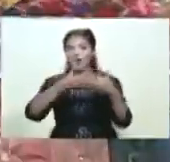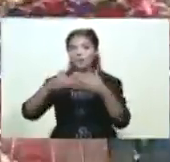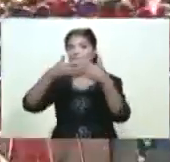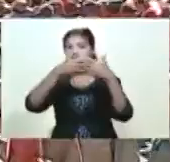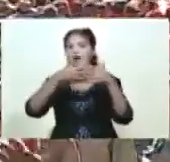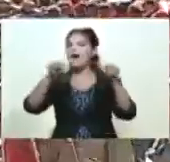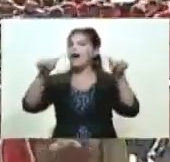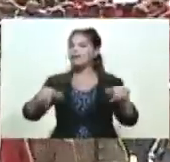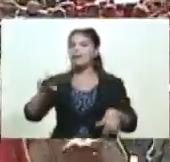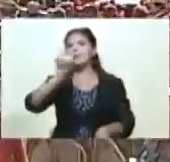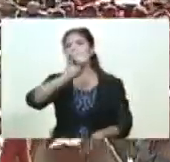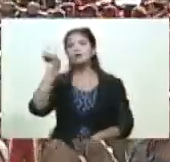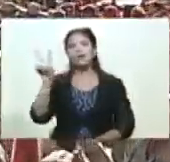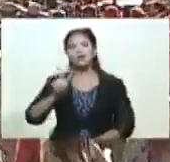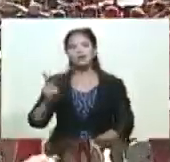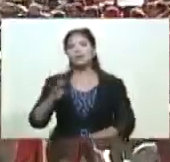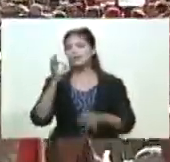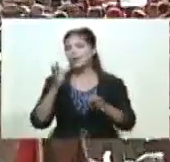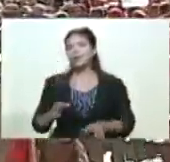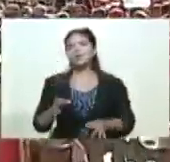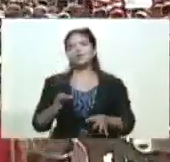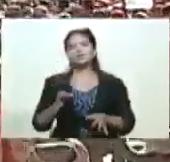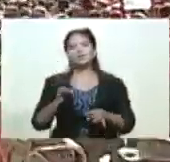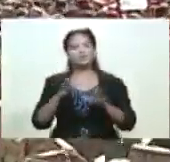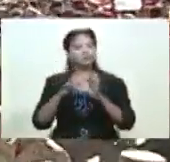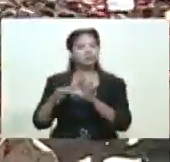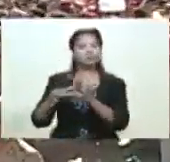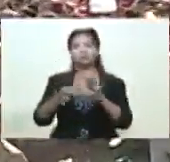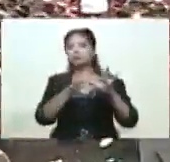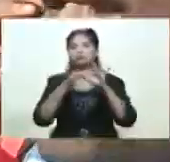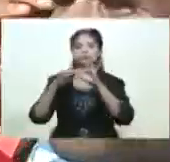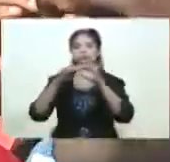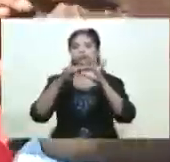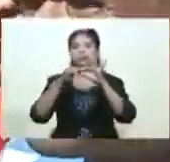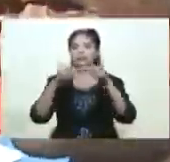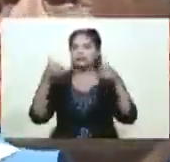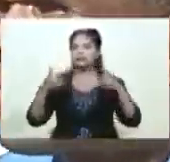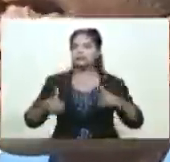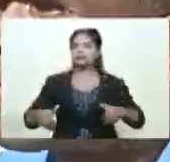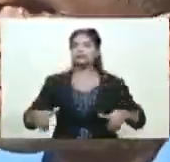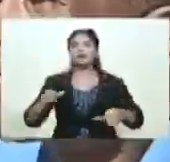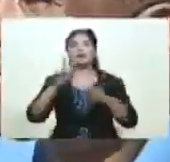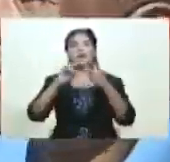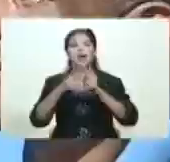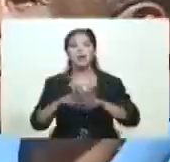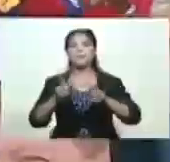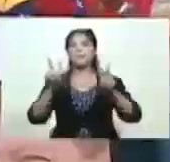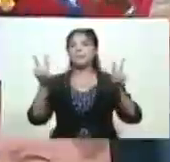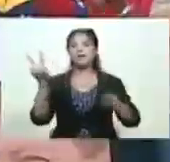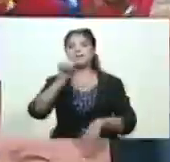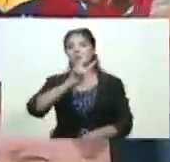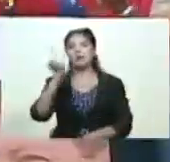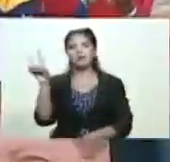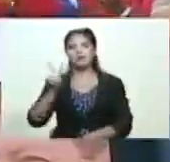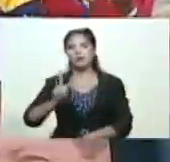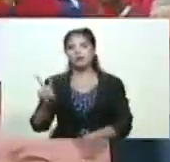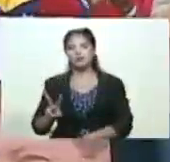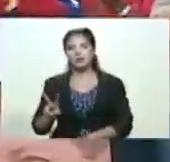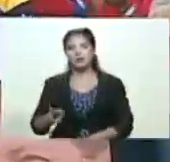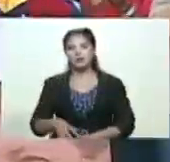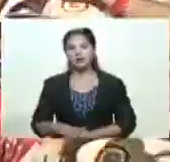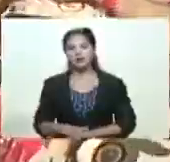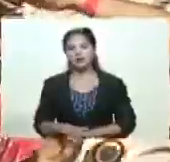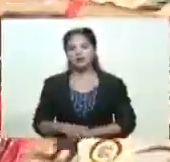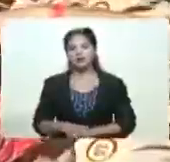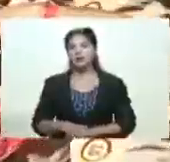y en Venezuela va a triunfar la soberanía, la integridad y la paz de la República por encima de todo.